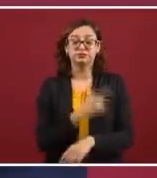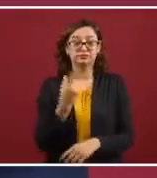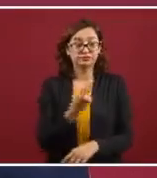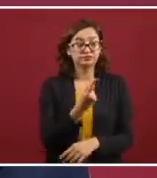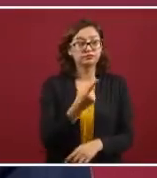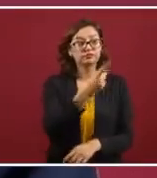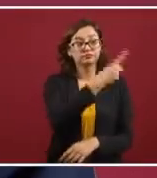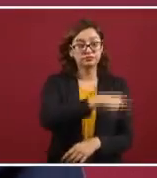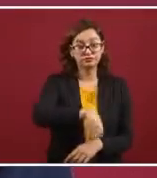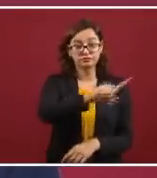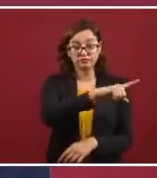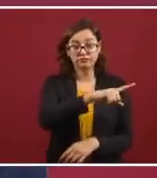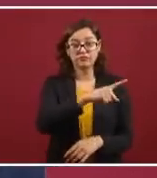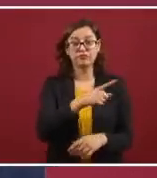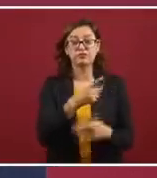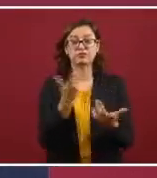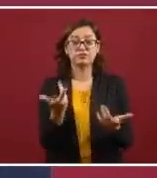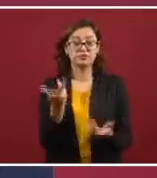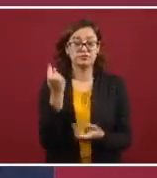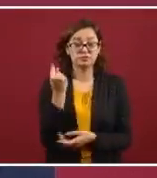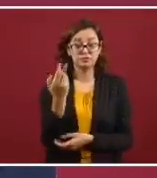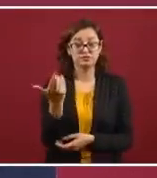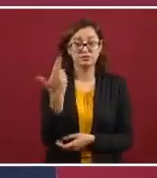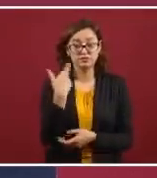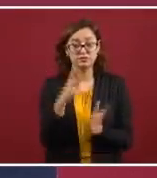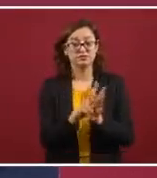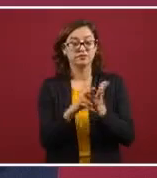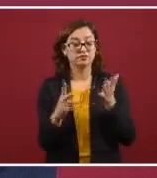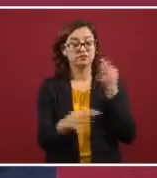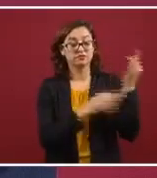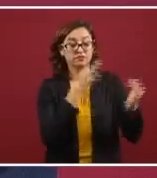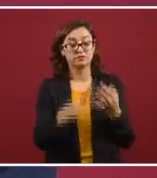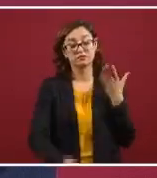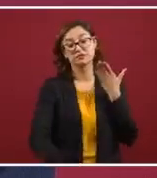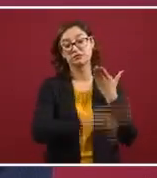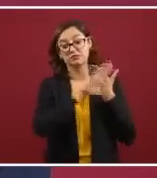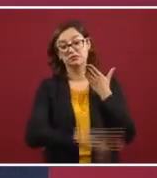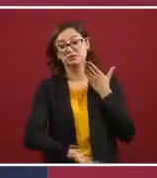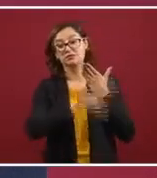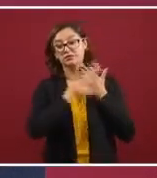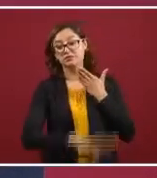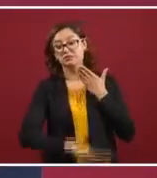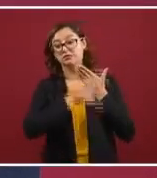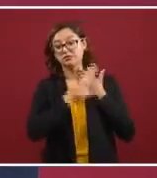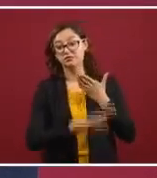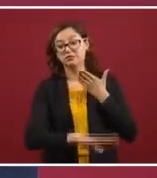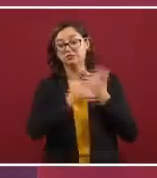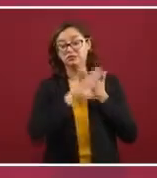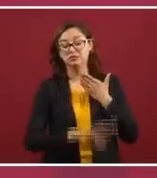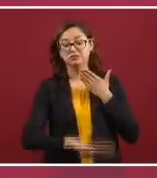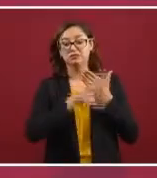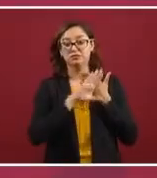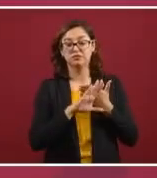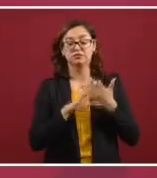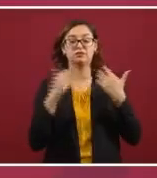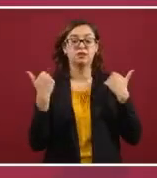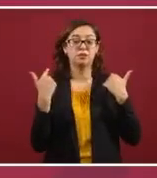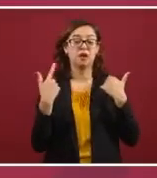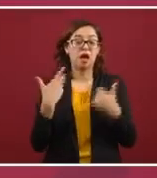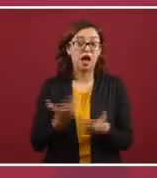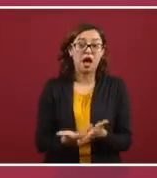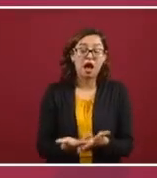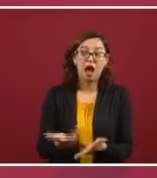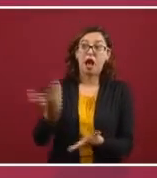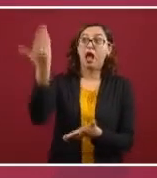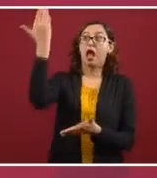medios que ahora son opositores a nuestro gobierno fueron